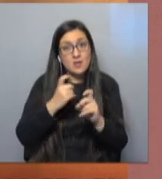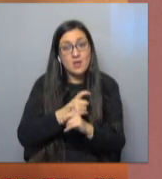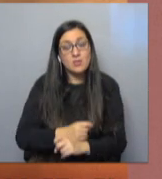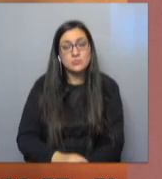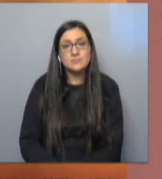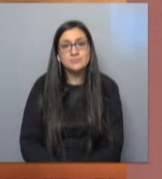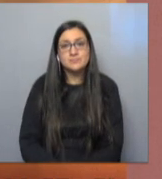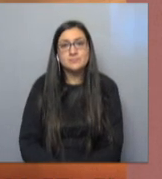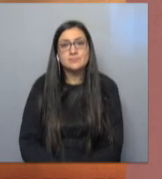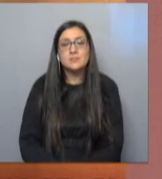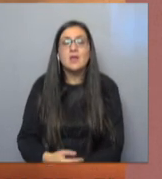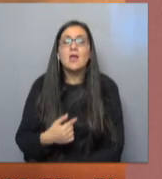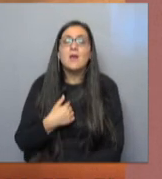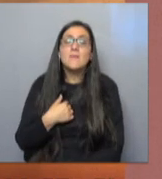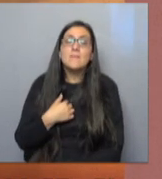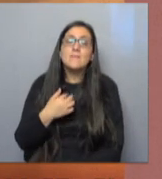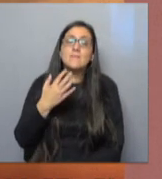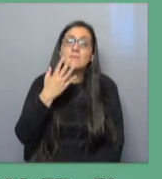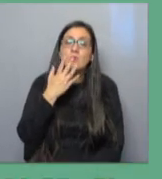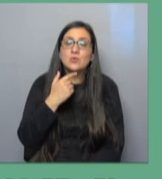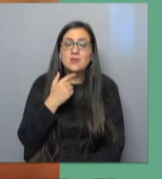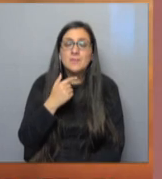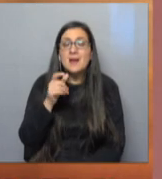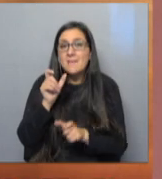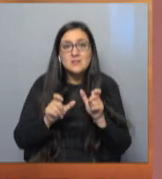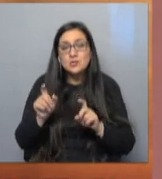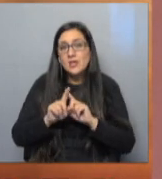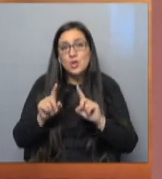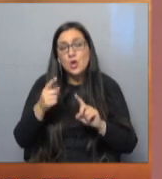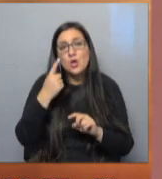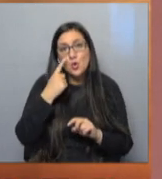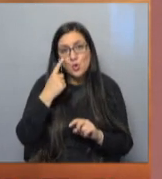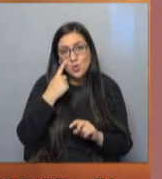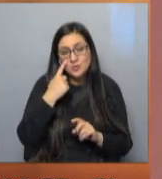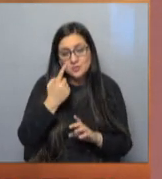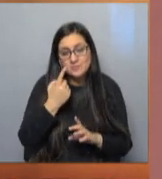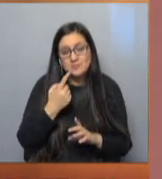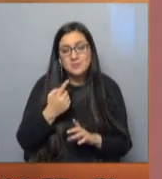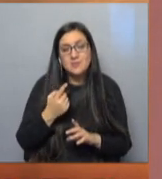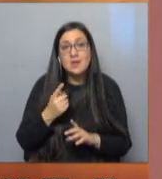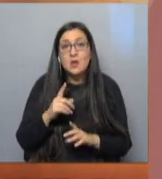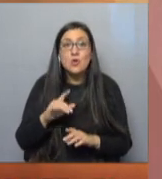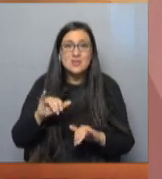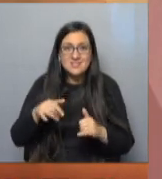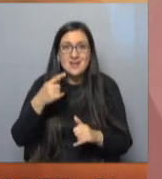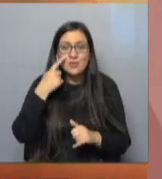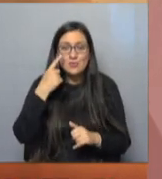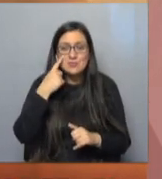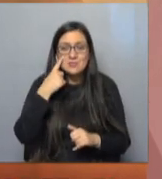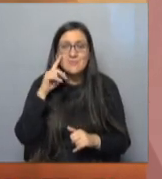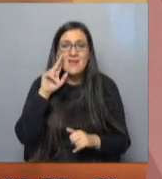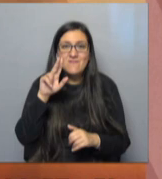me gustaría preguntarte a la gente que no la conoce la gente que la conoce bueno va a ver el libro de próxima aparición tuya con esa